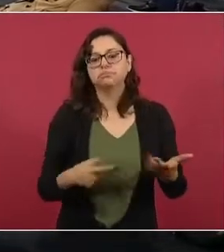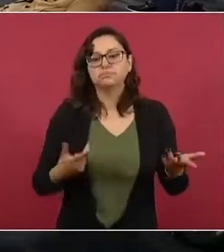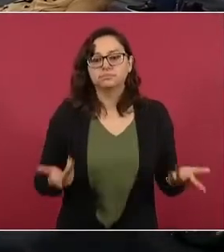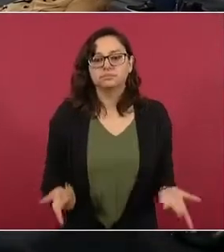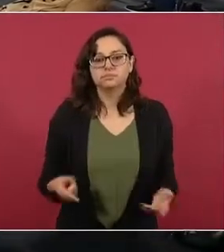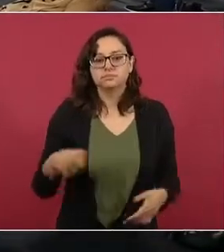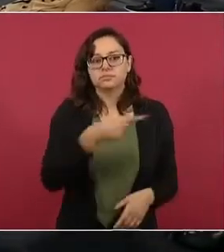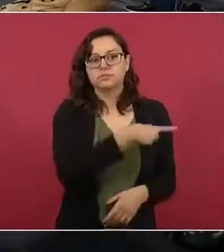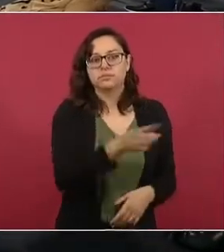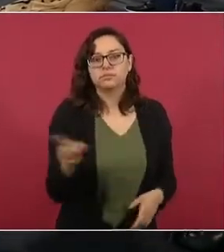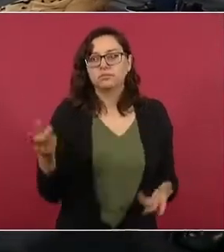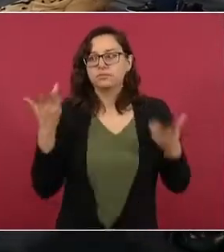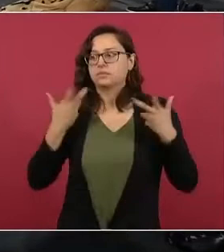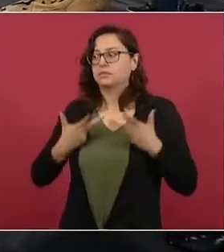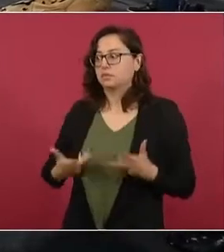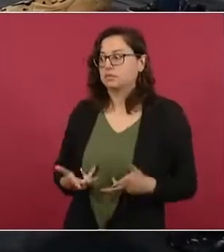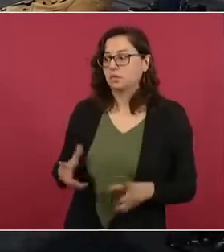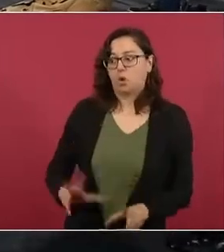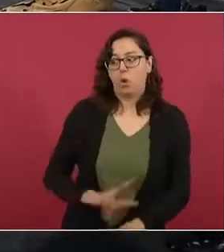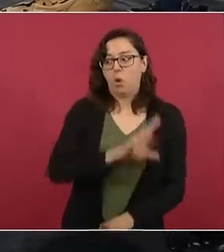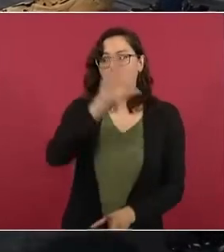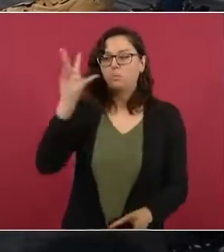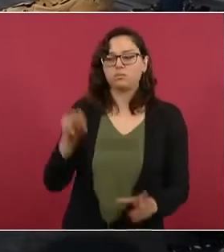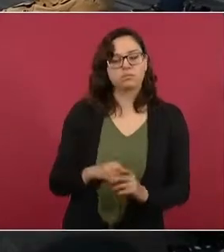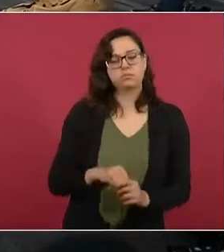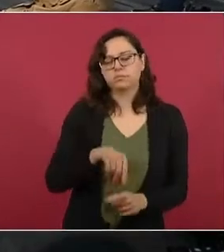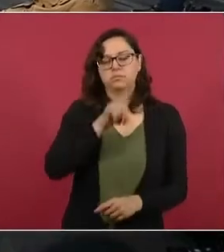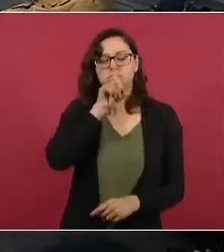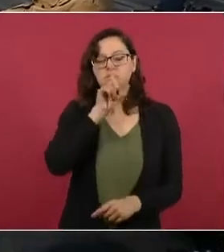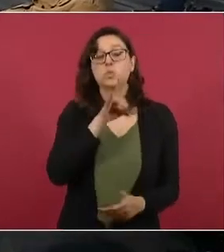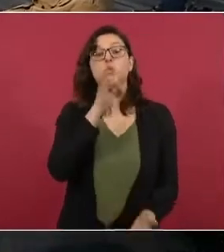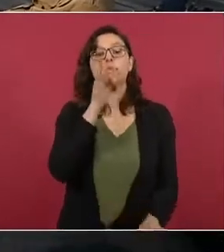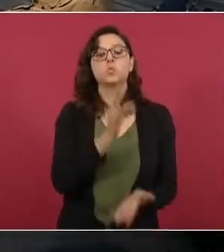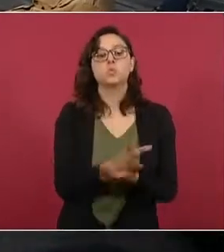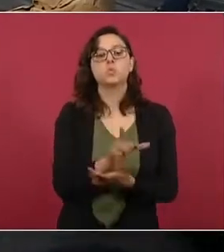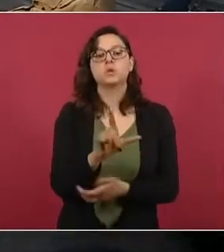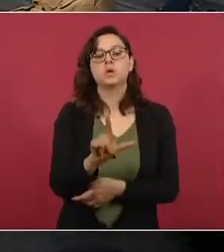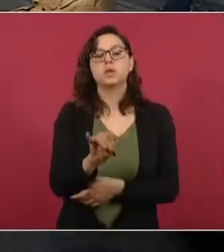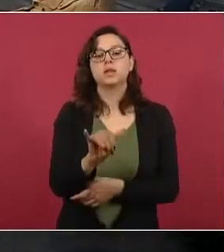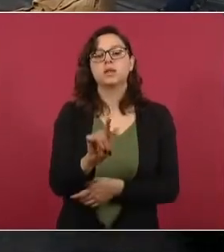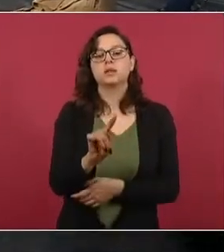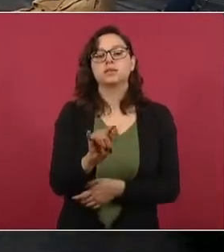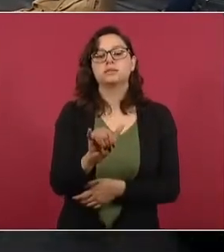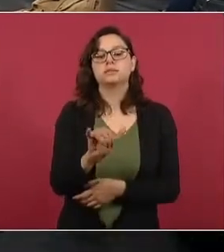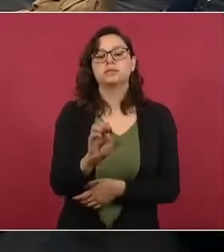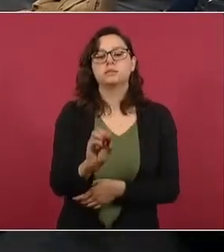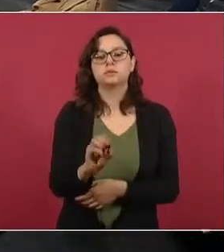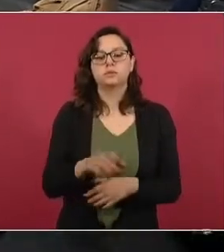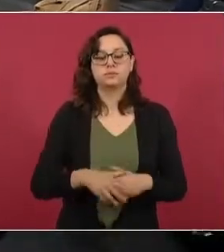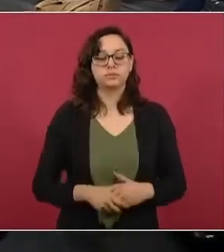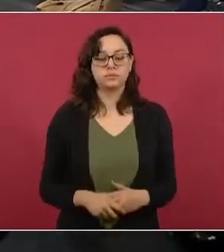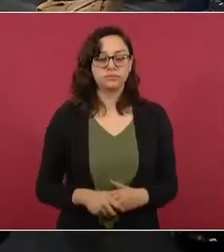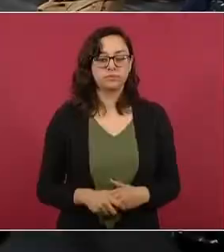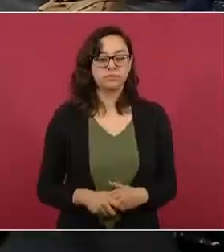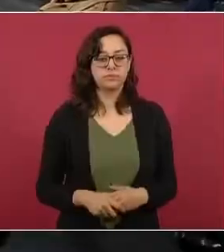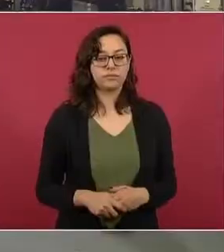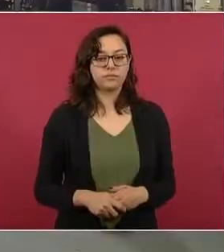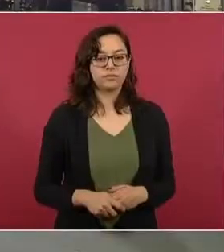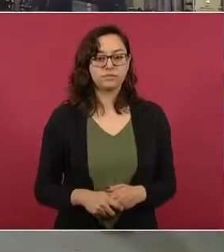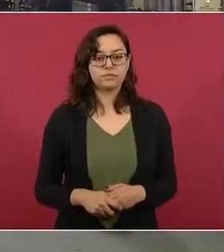incertidumbre, ¿no? Es básicamente el litio. Y, por ejemplo, en